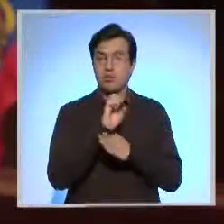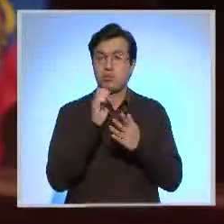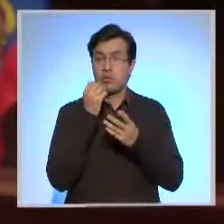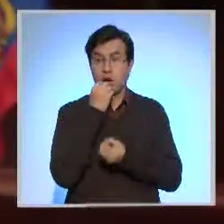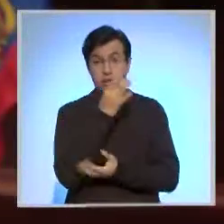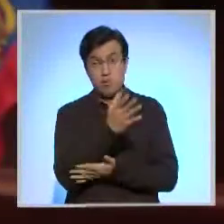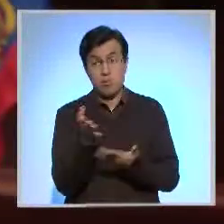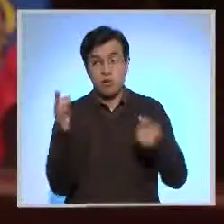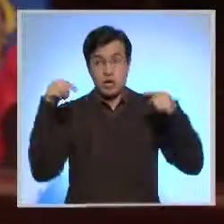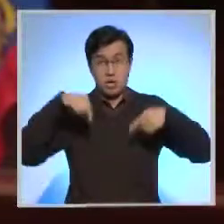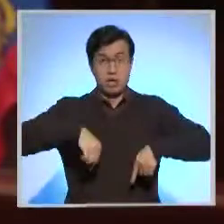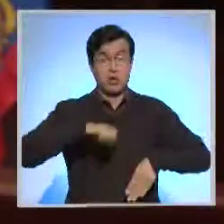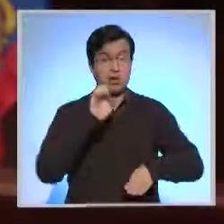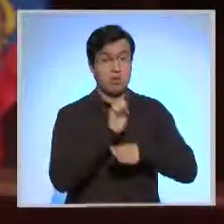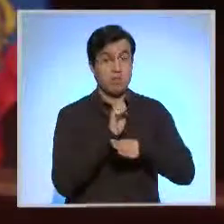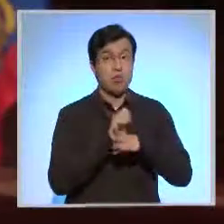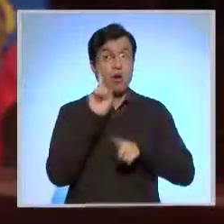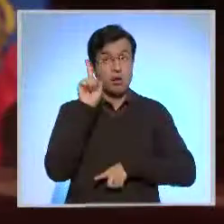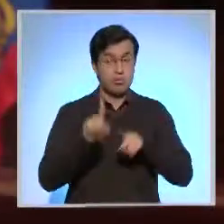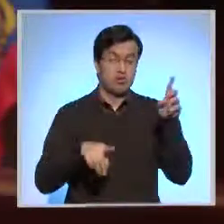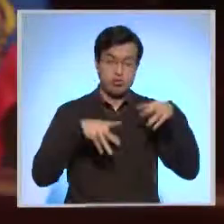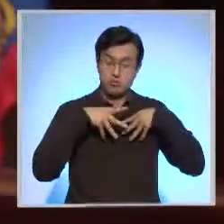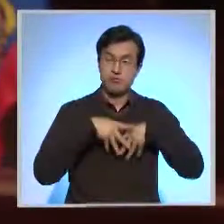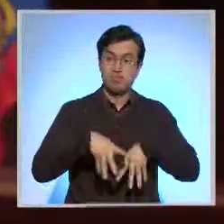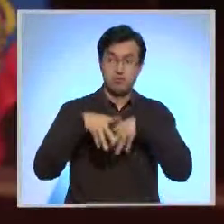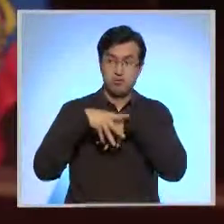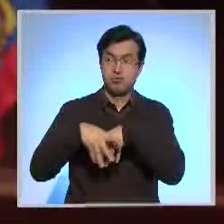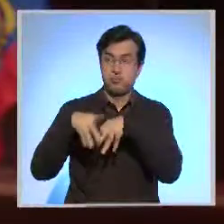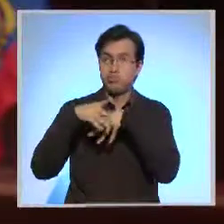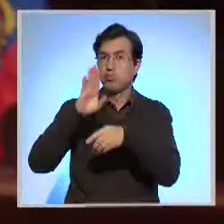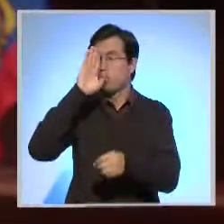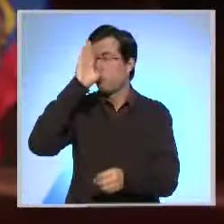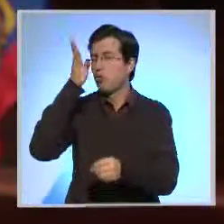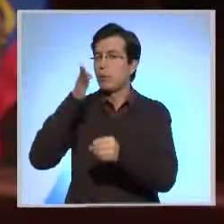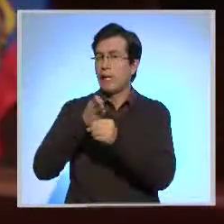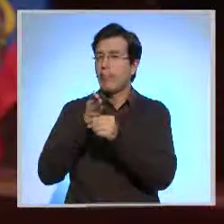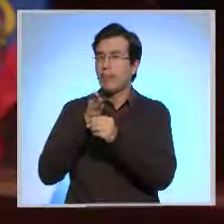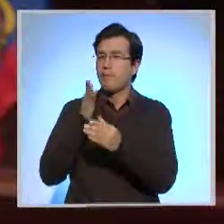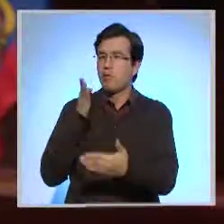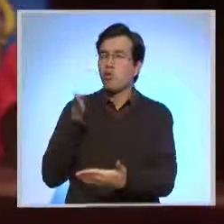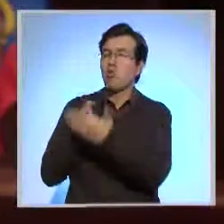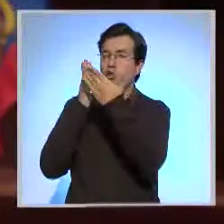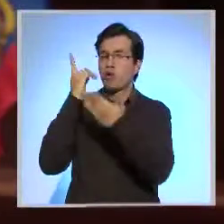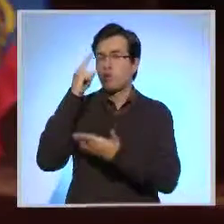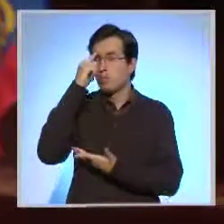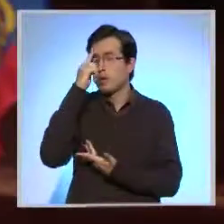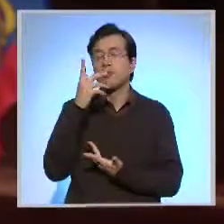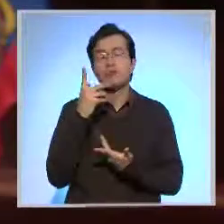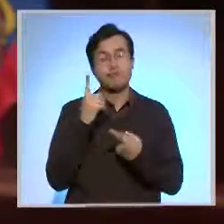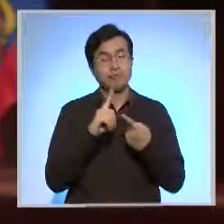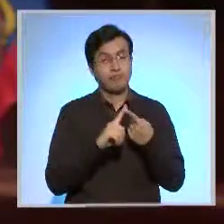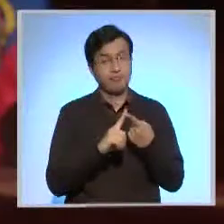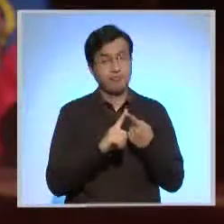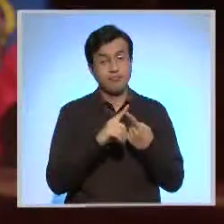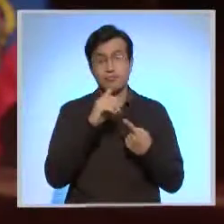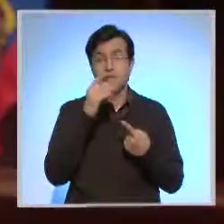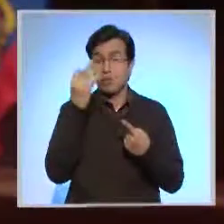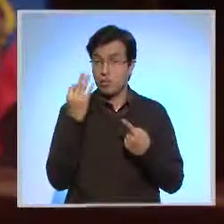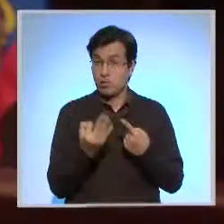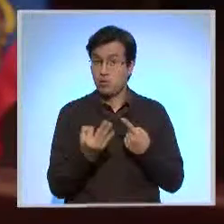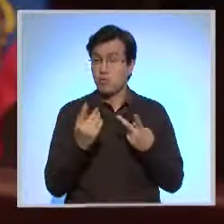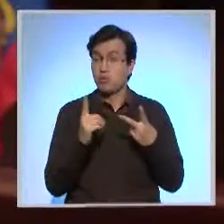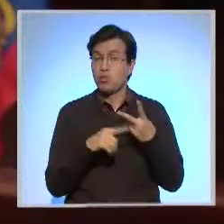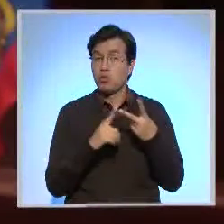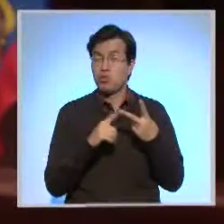aquí están habiendo movilizaciones con objetivos oscuros de desestabilización en función de eso también